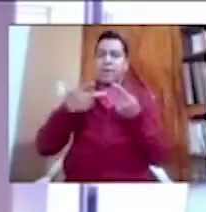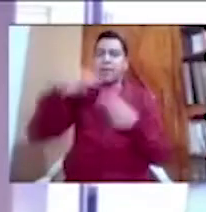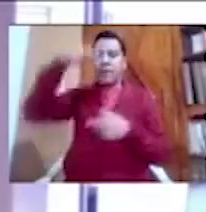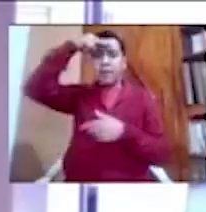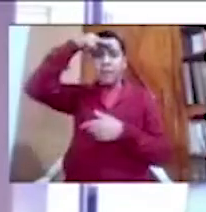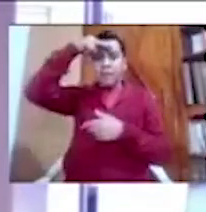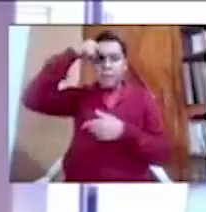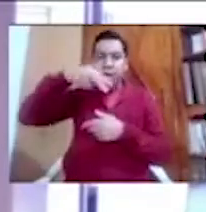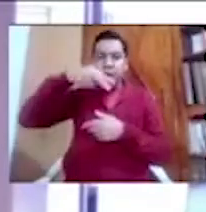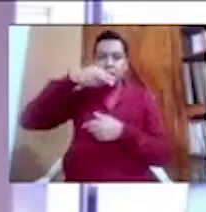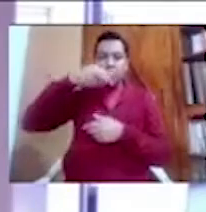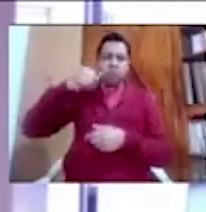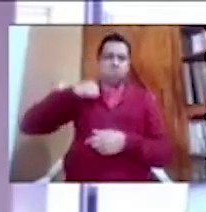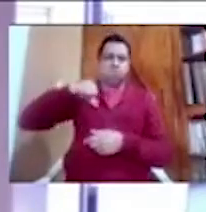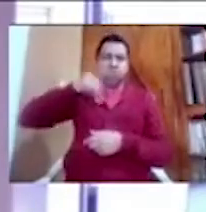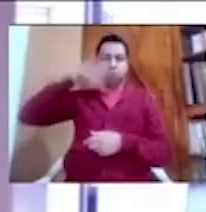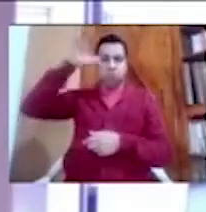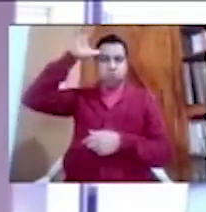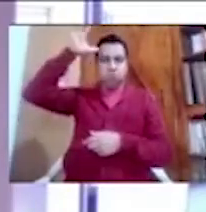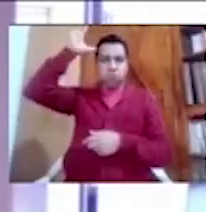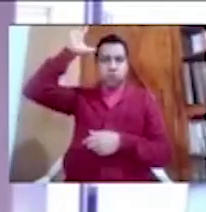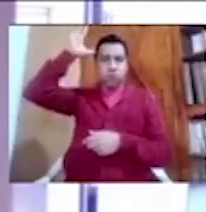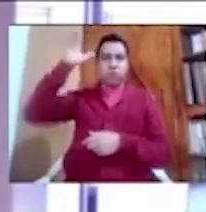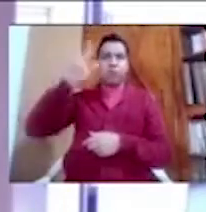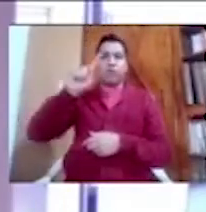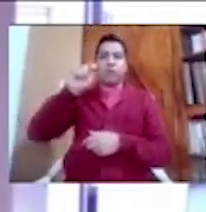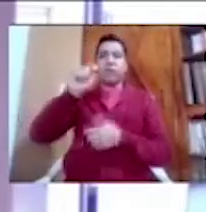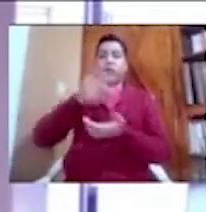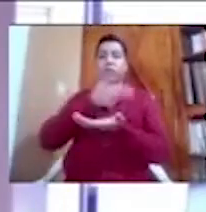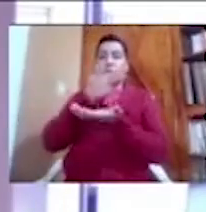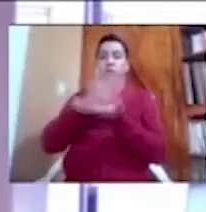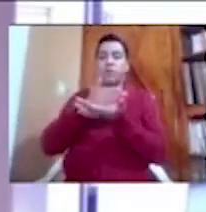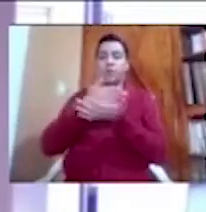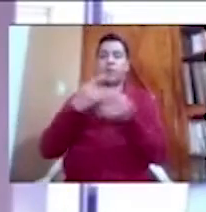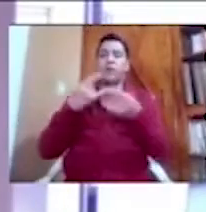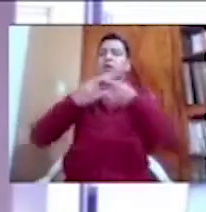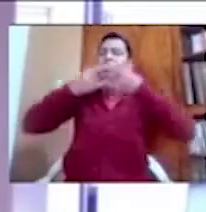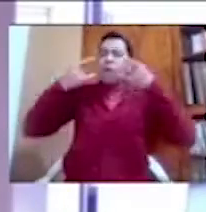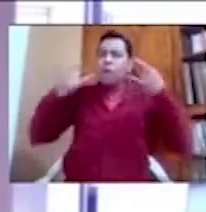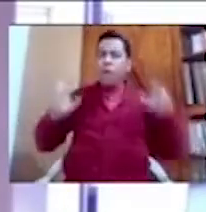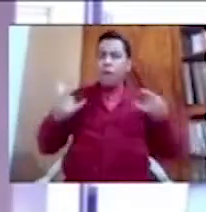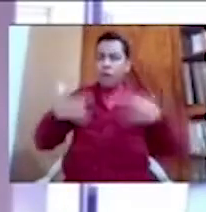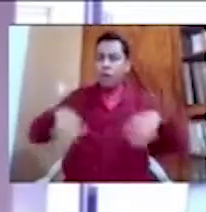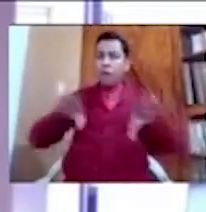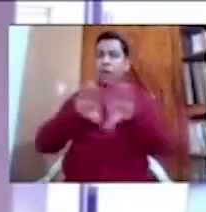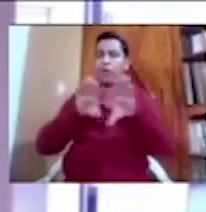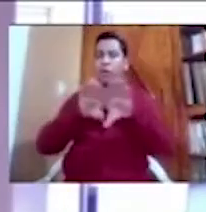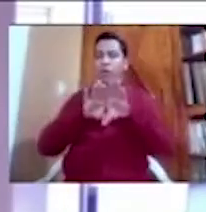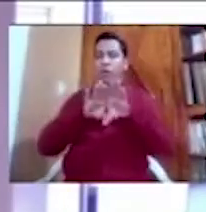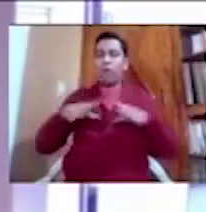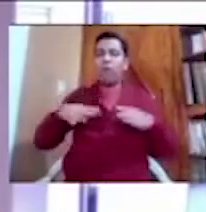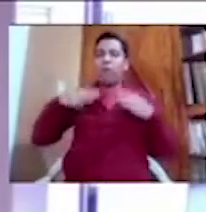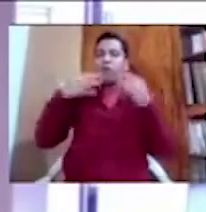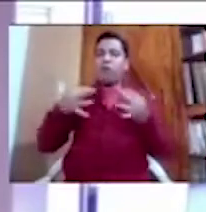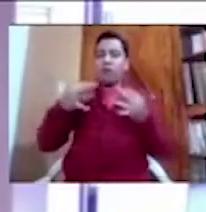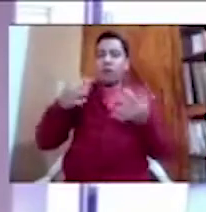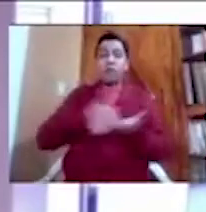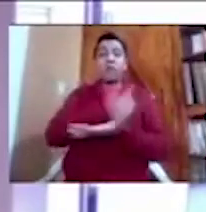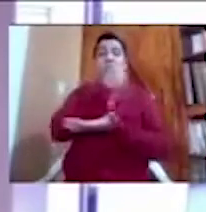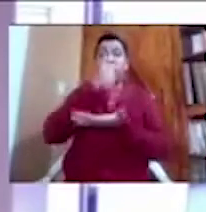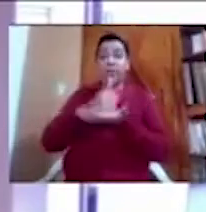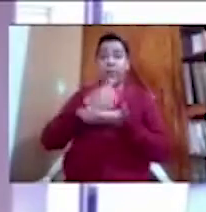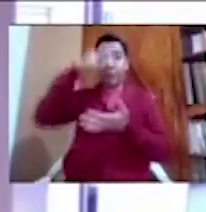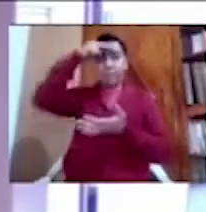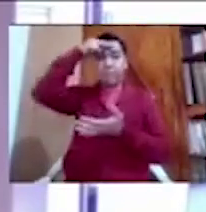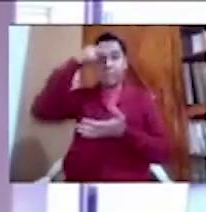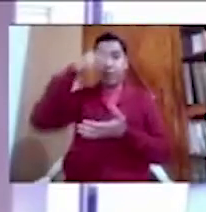conocidos o insuficientemente conocidos de nuestra historia, en particular de esta hermosa ciudad que es